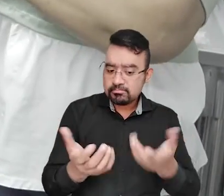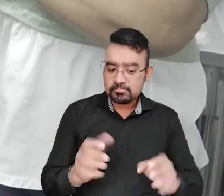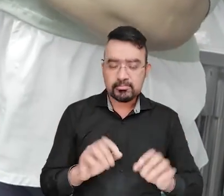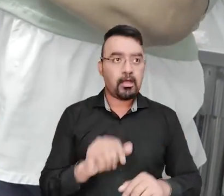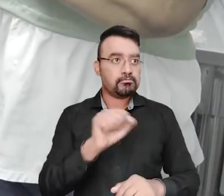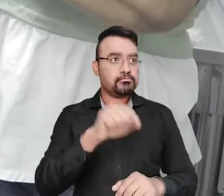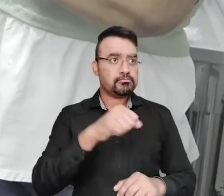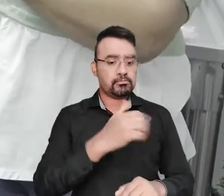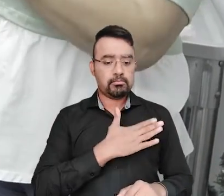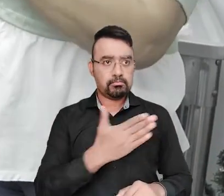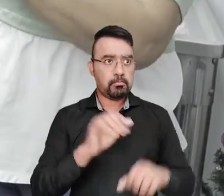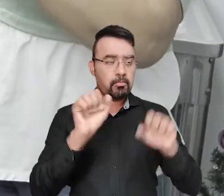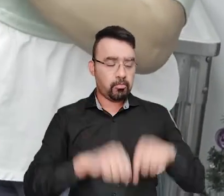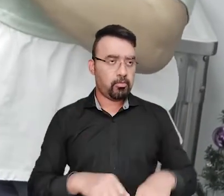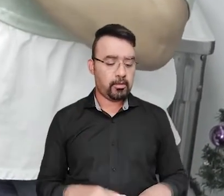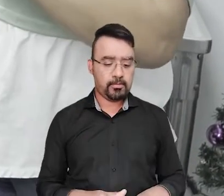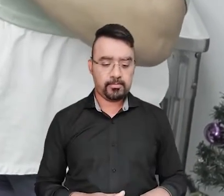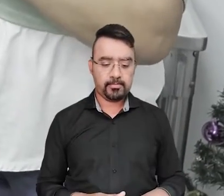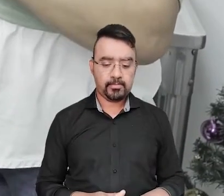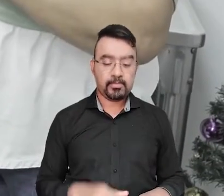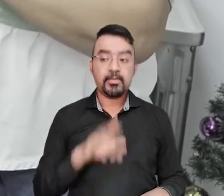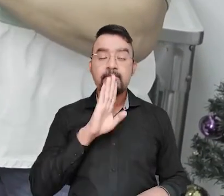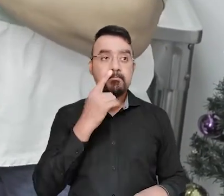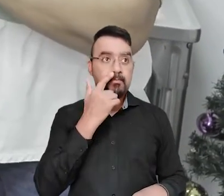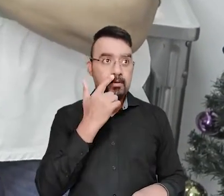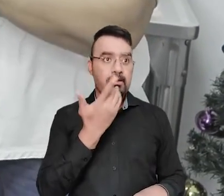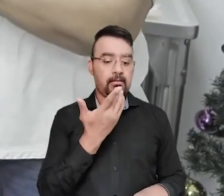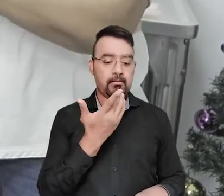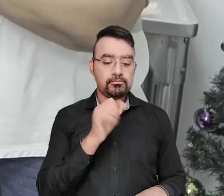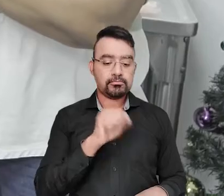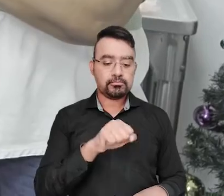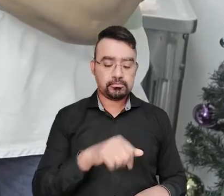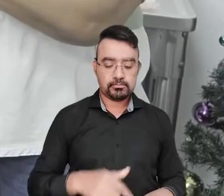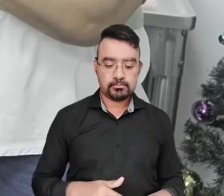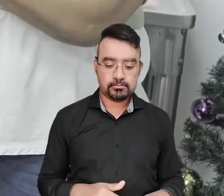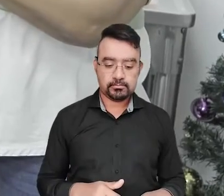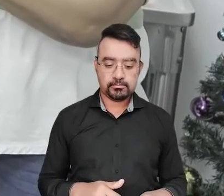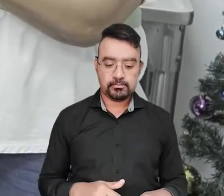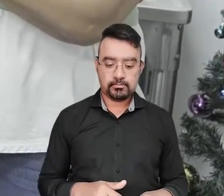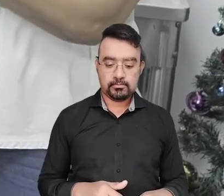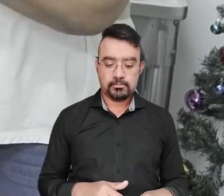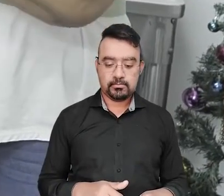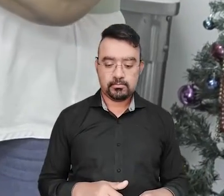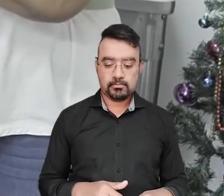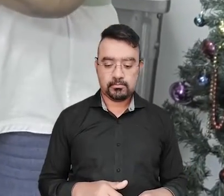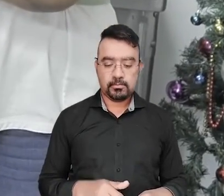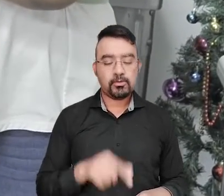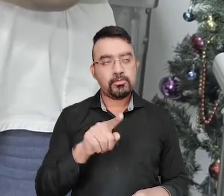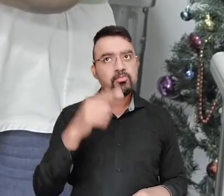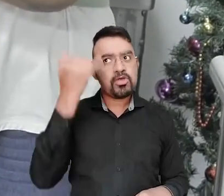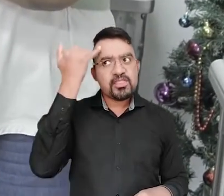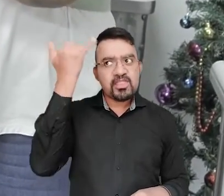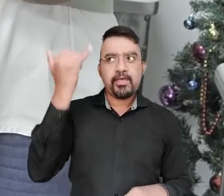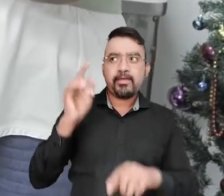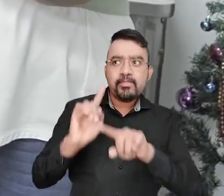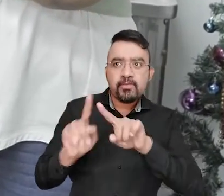Sí, señora. Yo voy a hacerlo con mi papá y mi mamá. Y sabías, por ejemplo, dame una idea, ¿qué otros